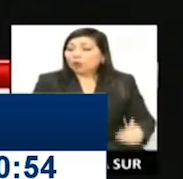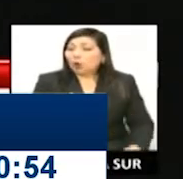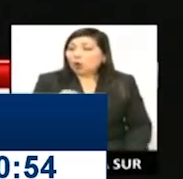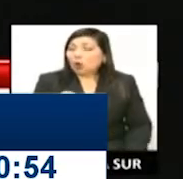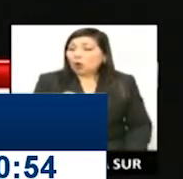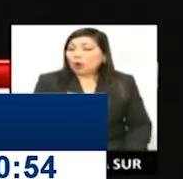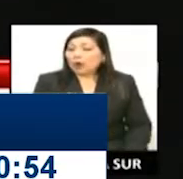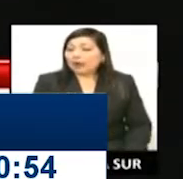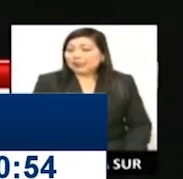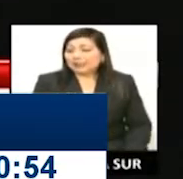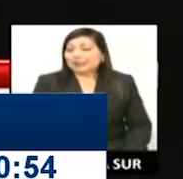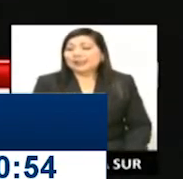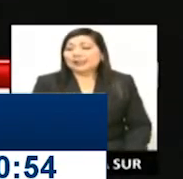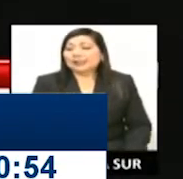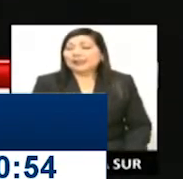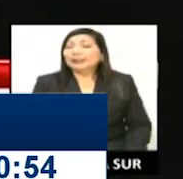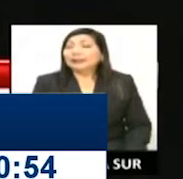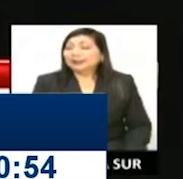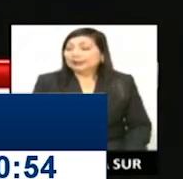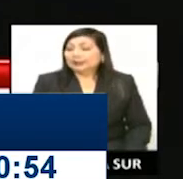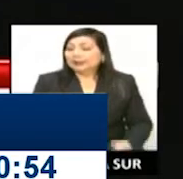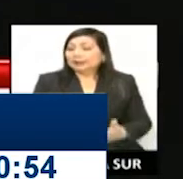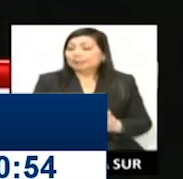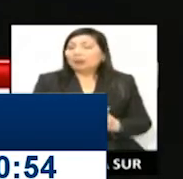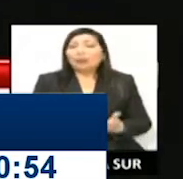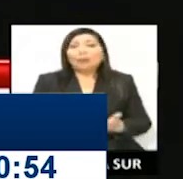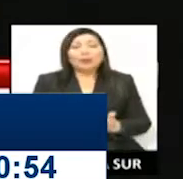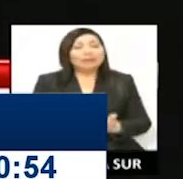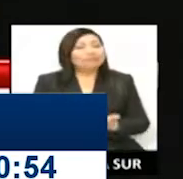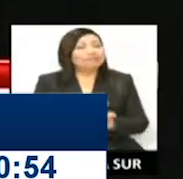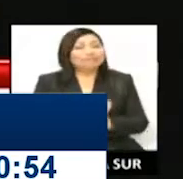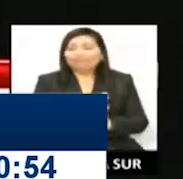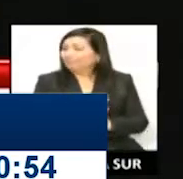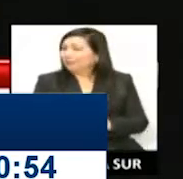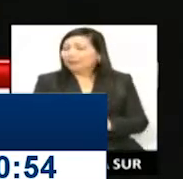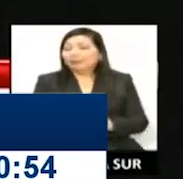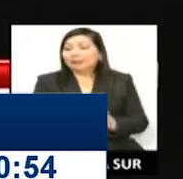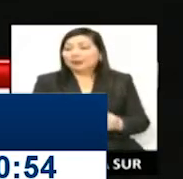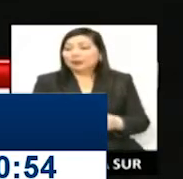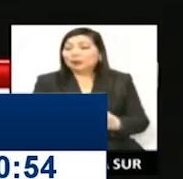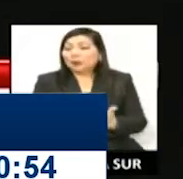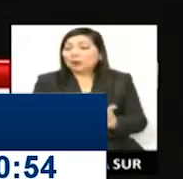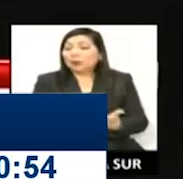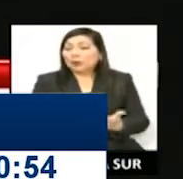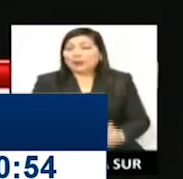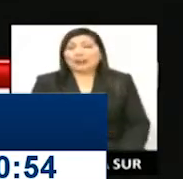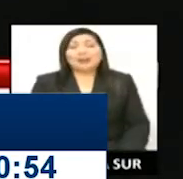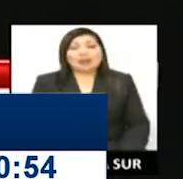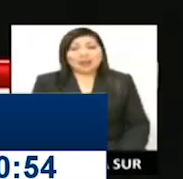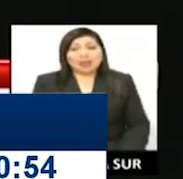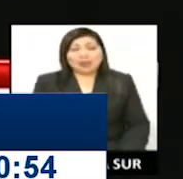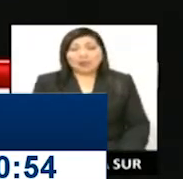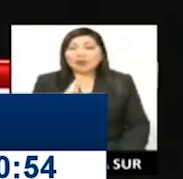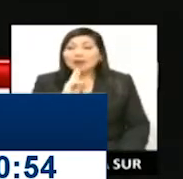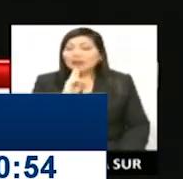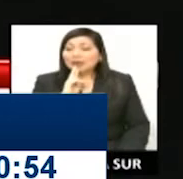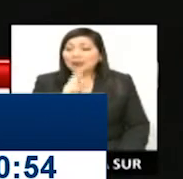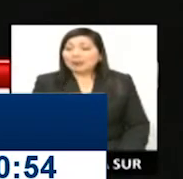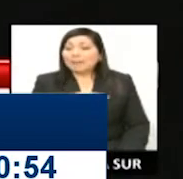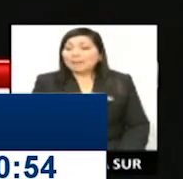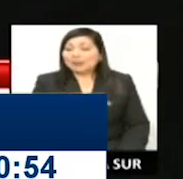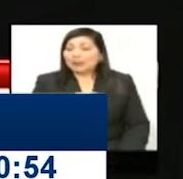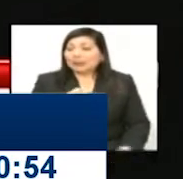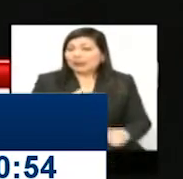como al consorcio supervisor Centro de Convenciones por incumplir con cláusulas de sus respectivos contratos. Del mismo modo, se recomienda al Ministerio de